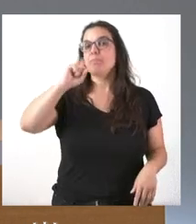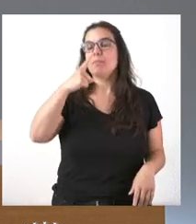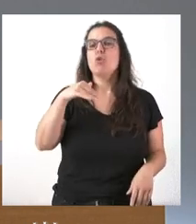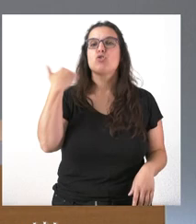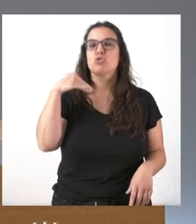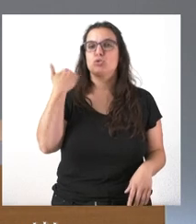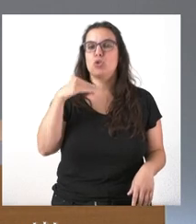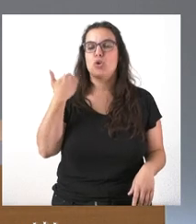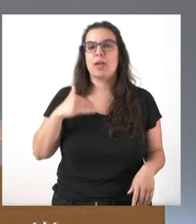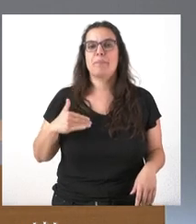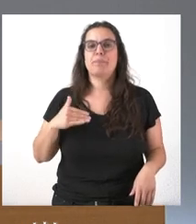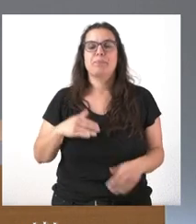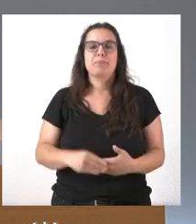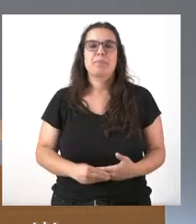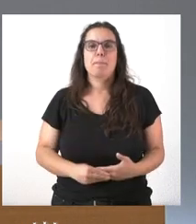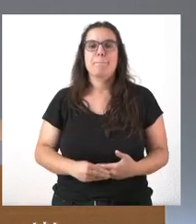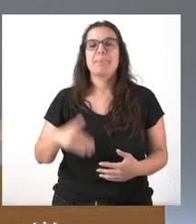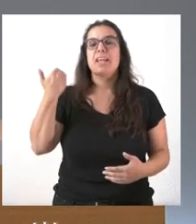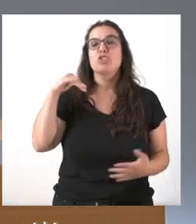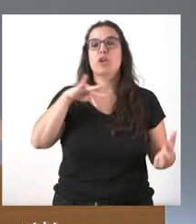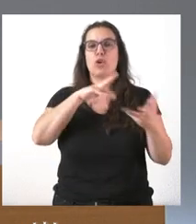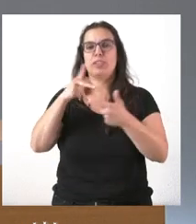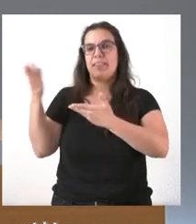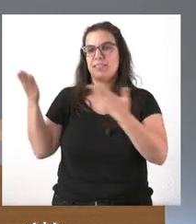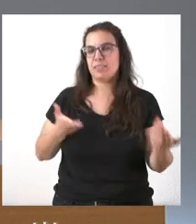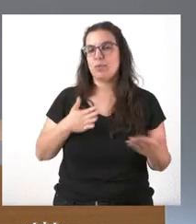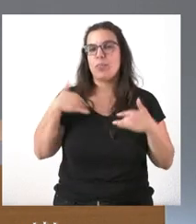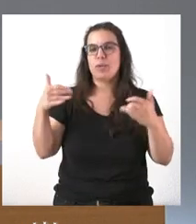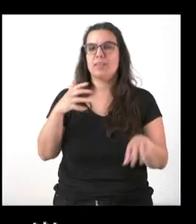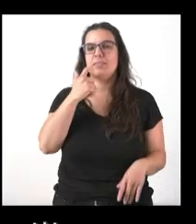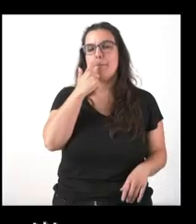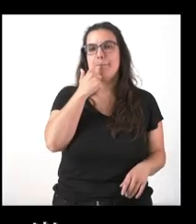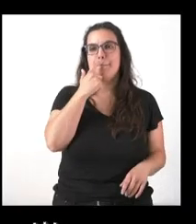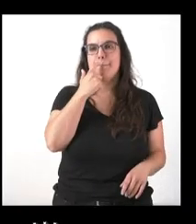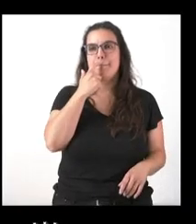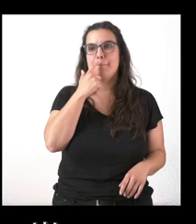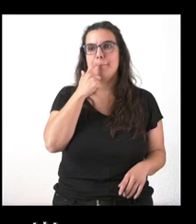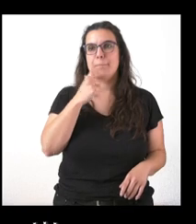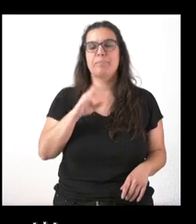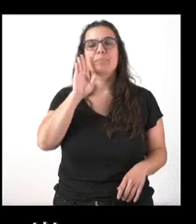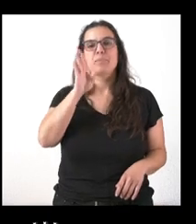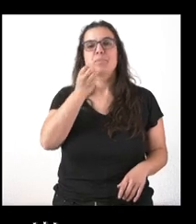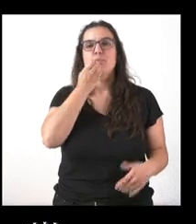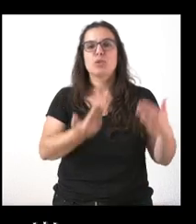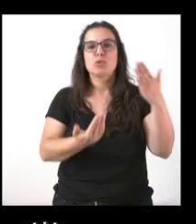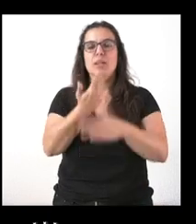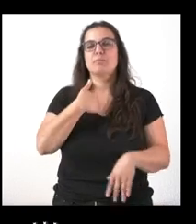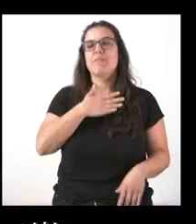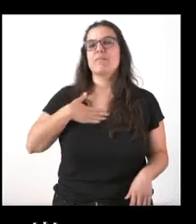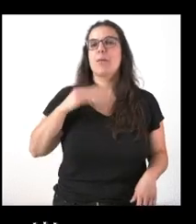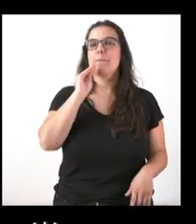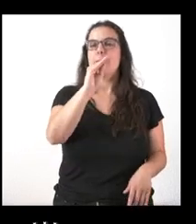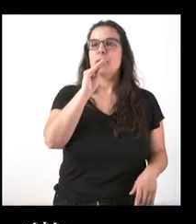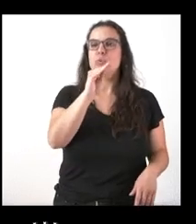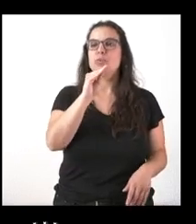Soria con Encarna Muñoz de sorianoticias cuando quiera se Encarna Hola buenos días yo quería preguntar